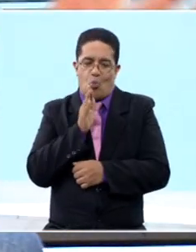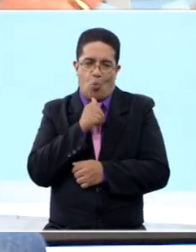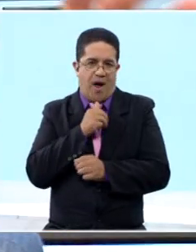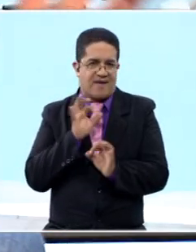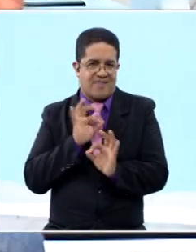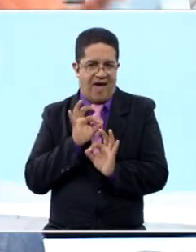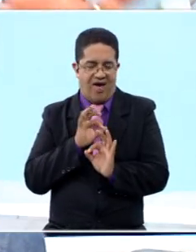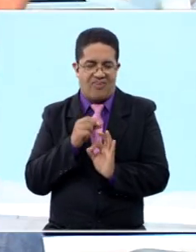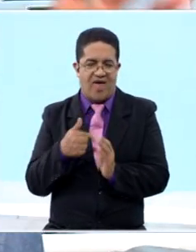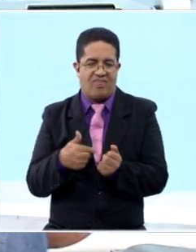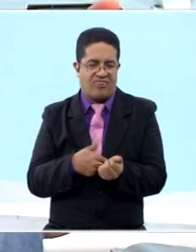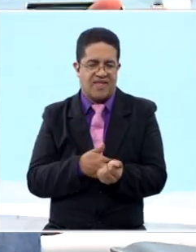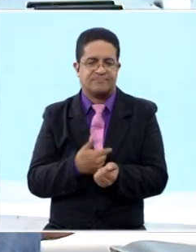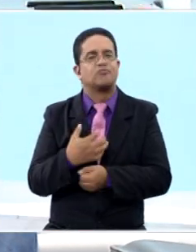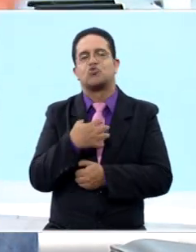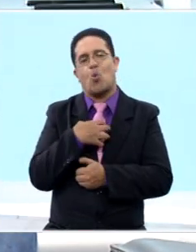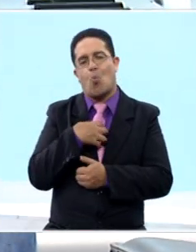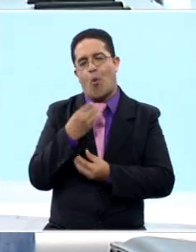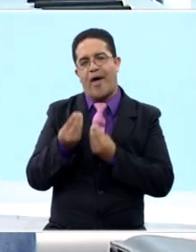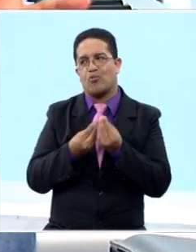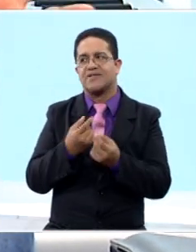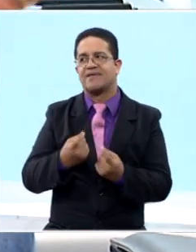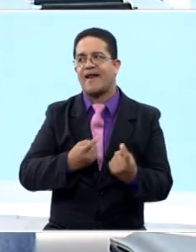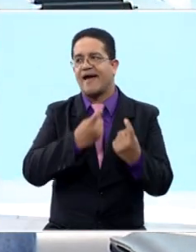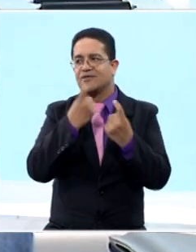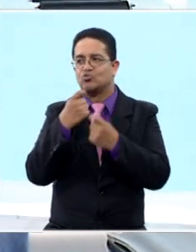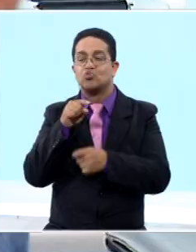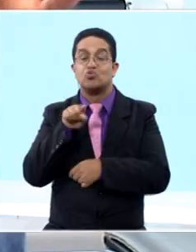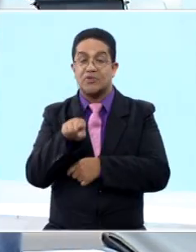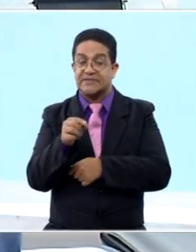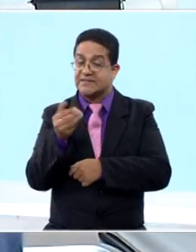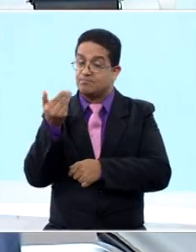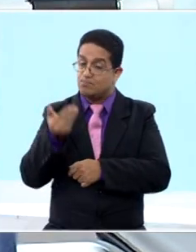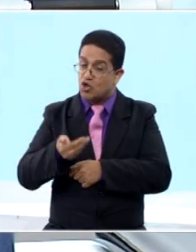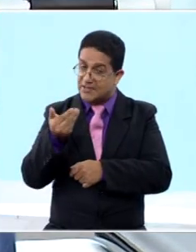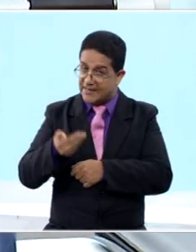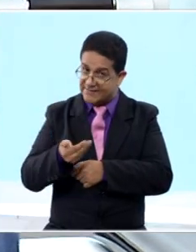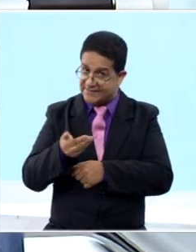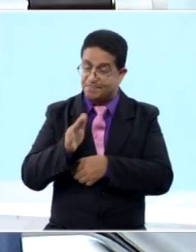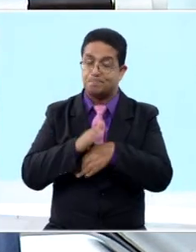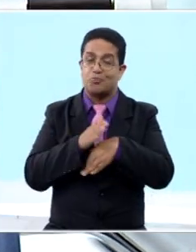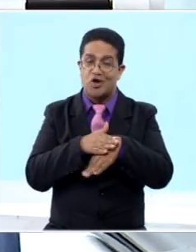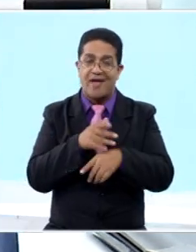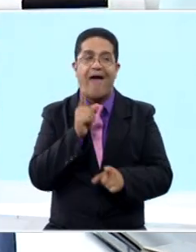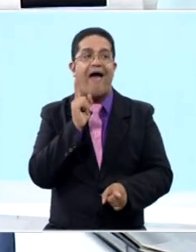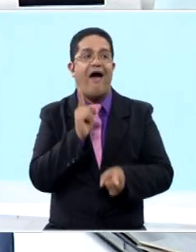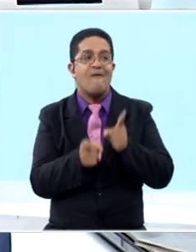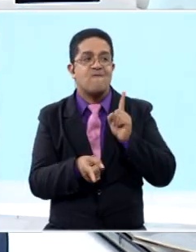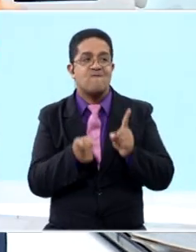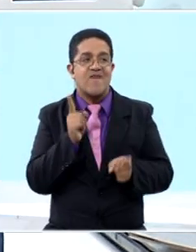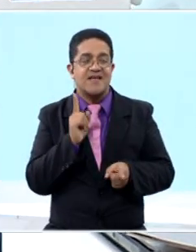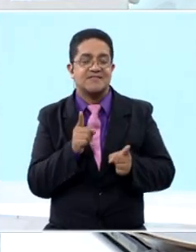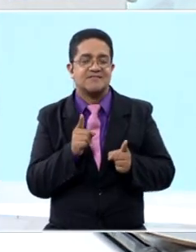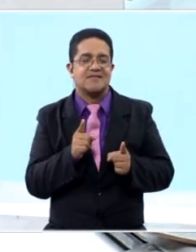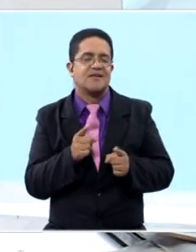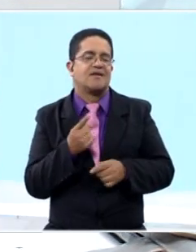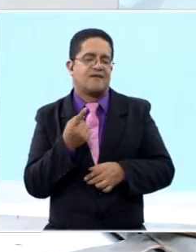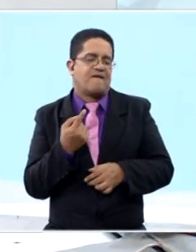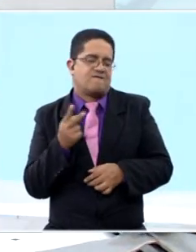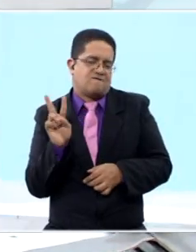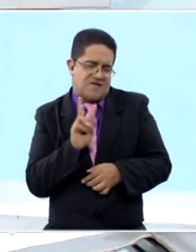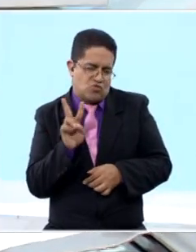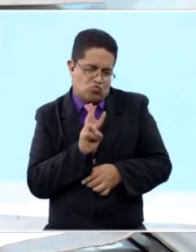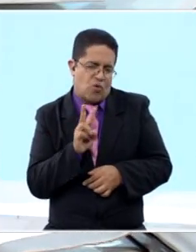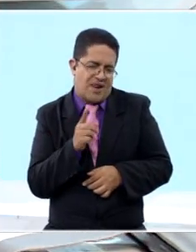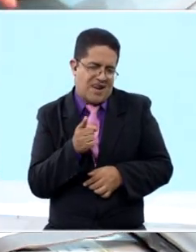radiactivo, obviamente no voy a poder realizar el estudio. Esto es muy importante porque en algunos momentos, no solamente en Venezuela lo hemos vivido